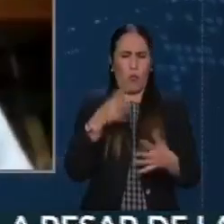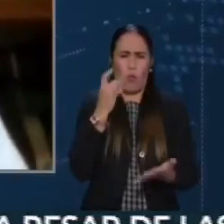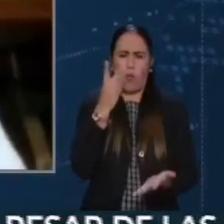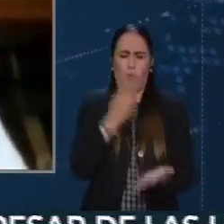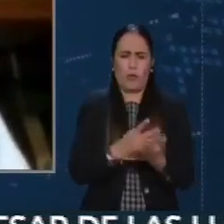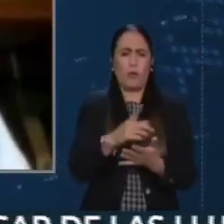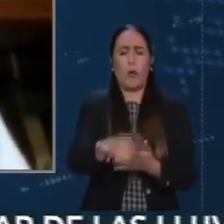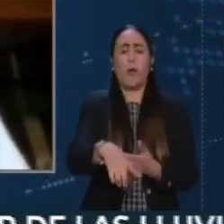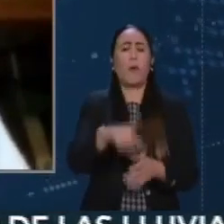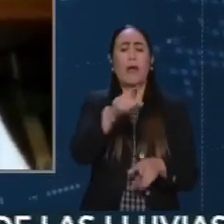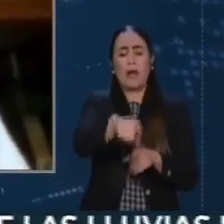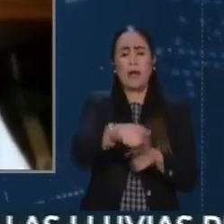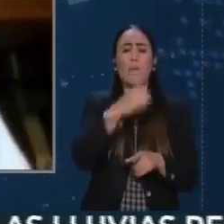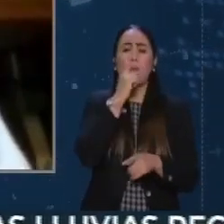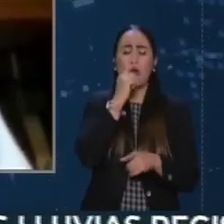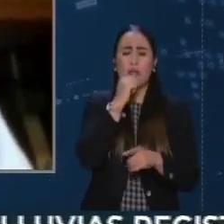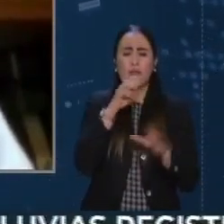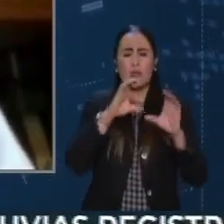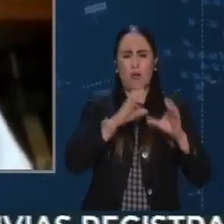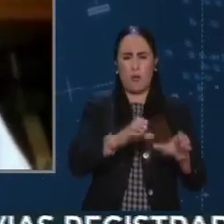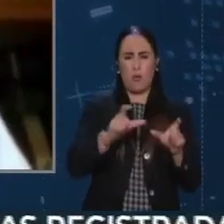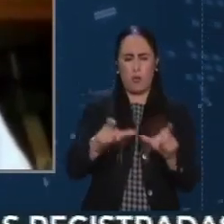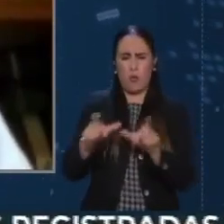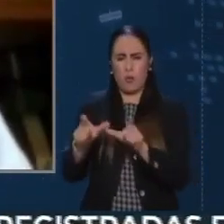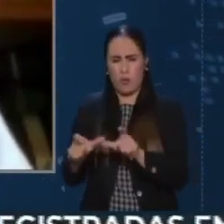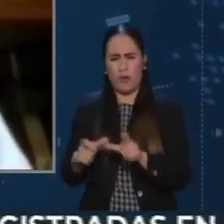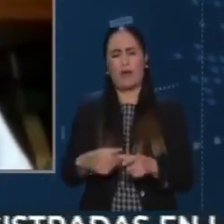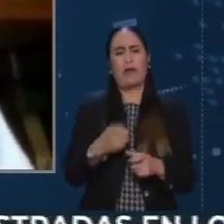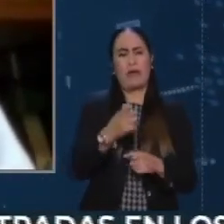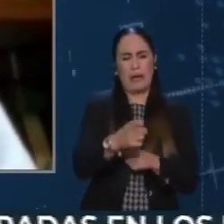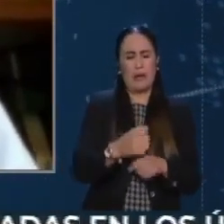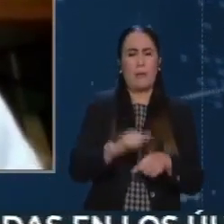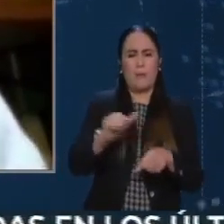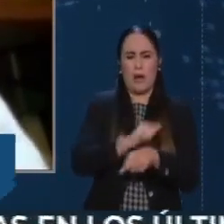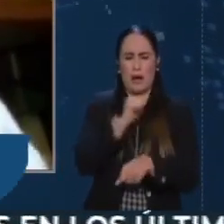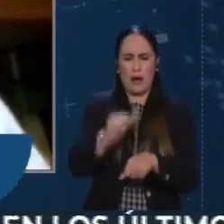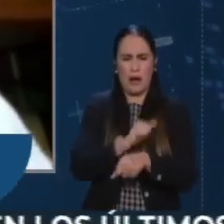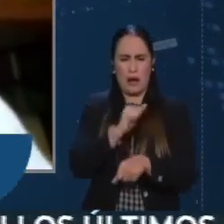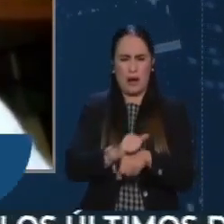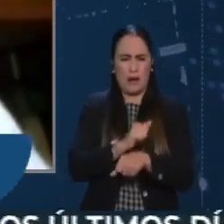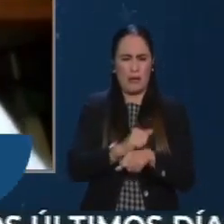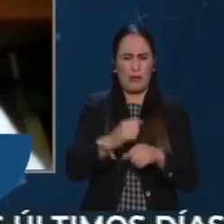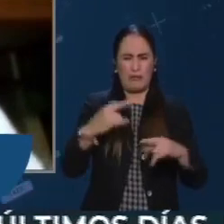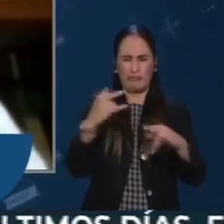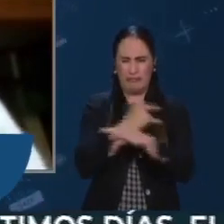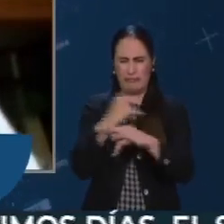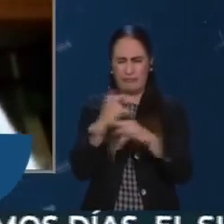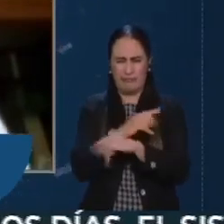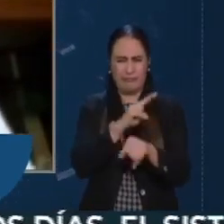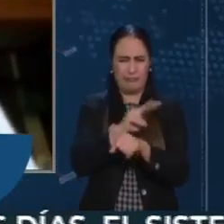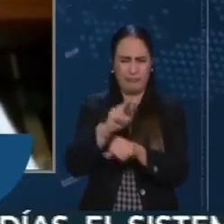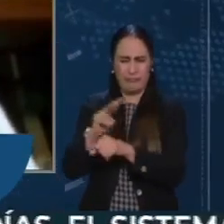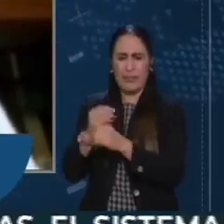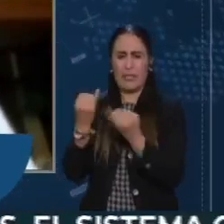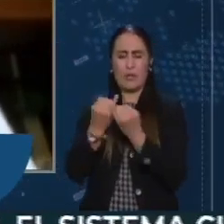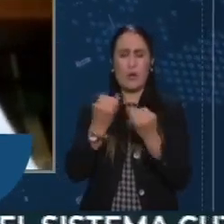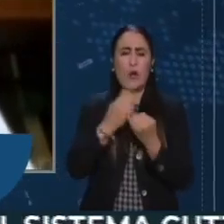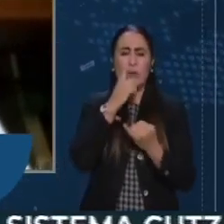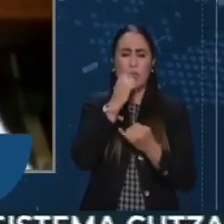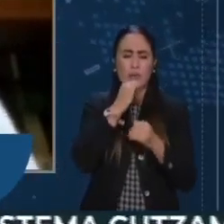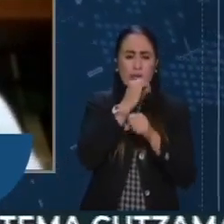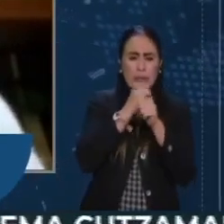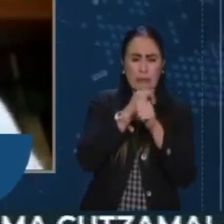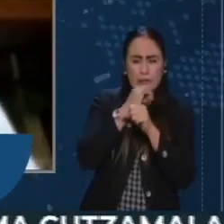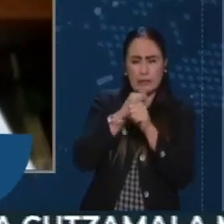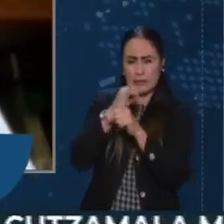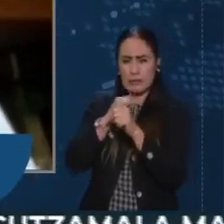la Policía Preventiva del Estado, le dio la Policía de Tránsito y le dio la Policía Investigadora, porque la Fiscalía también